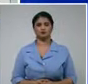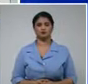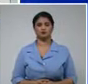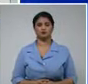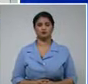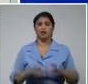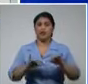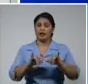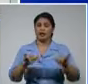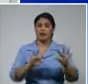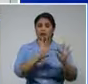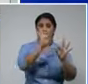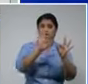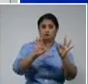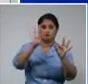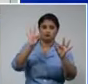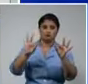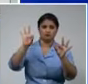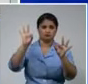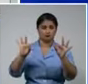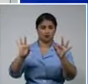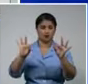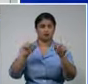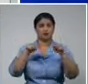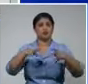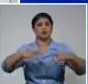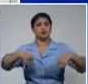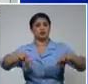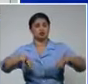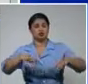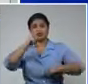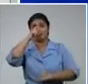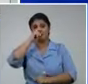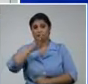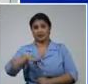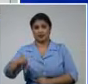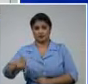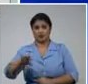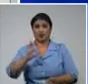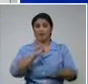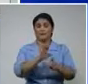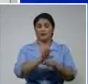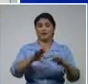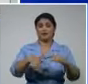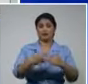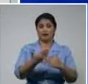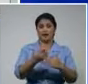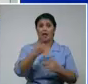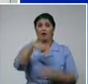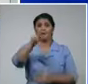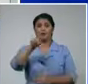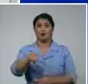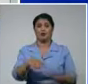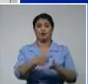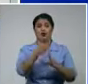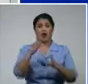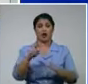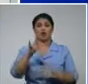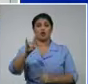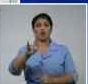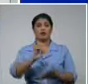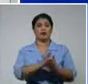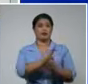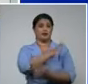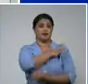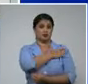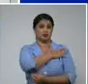de los pacientes pediátricos confirmados del 1 al 9 de marzo. Ahí ustedes lo ven, con un total